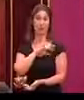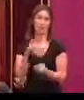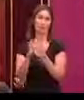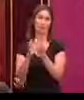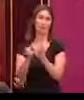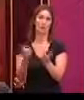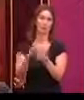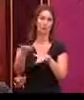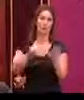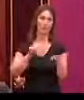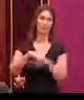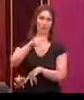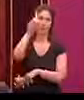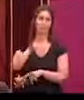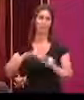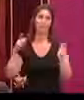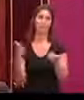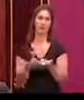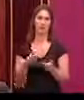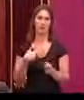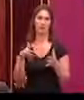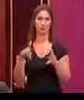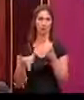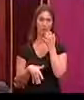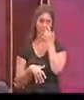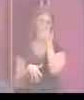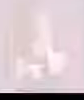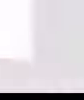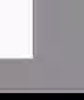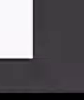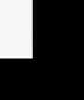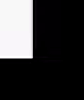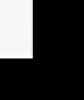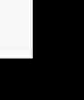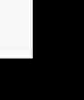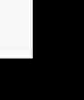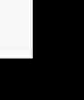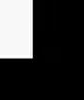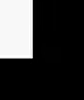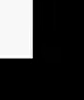convoque a la primera sesión de ese Consejo de la Juventud. Muchas gracias. Bien, gracias, señora Rodríguez.